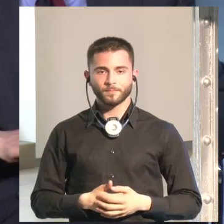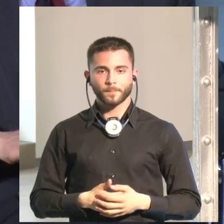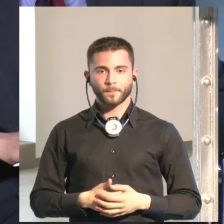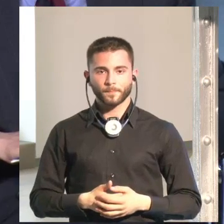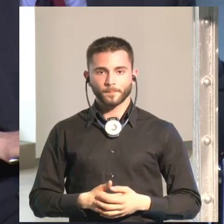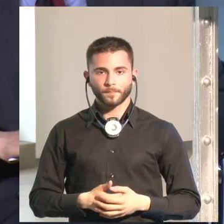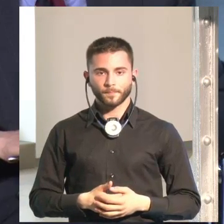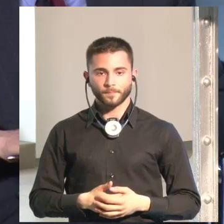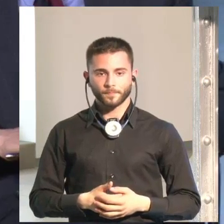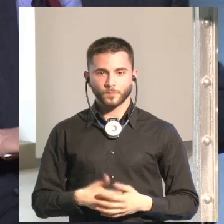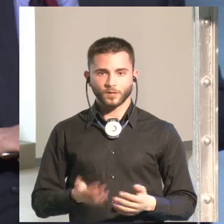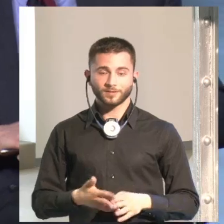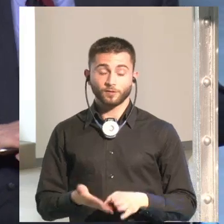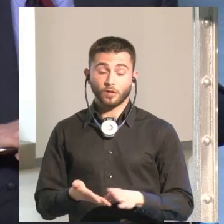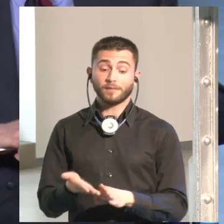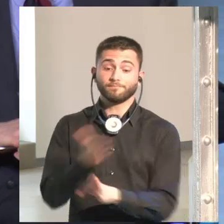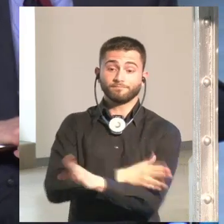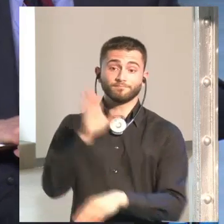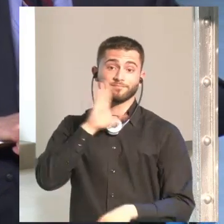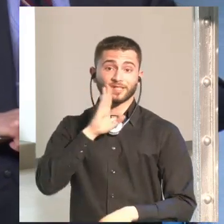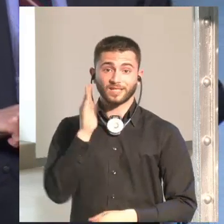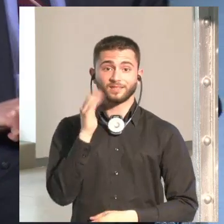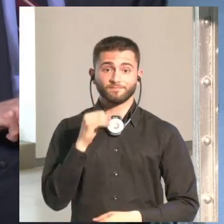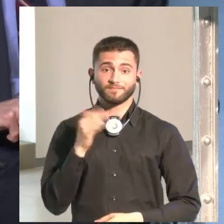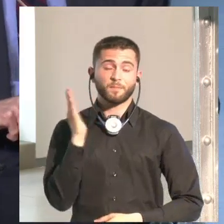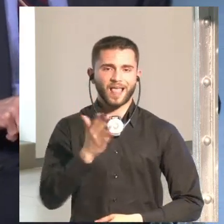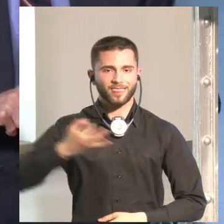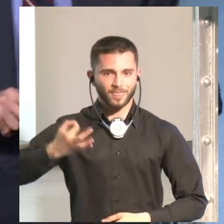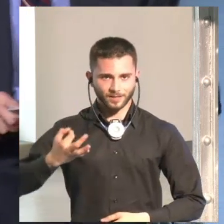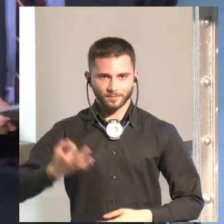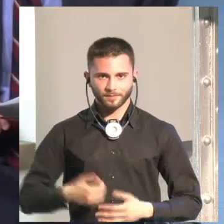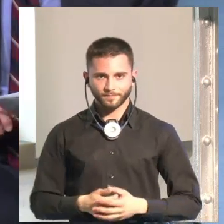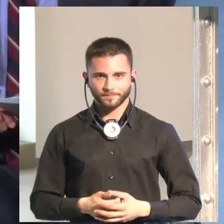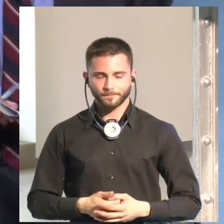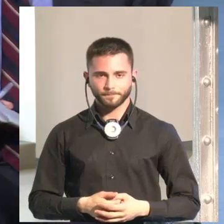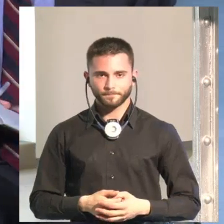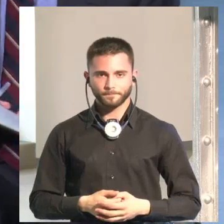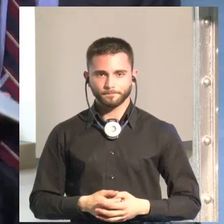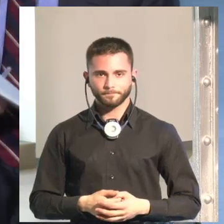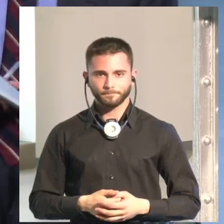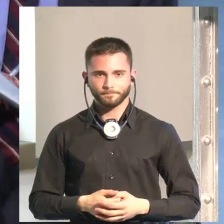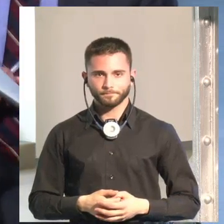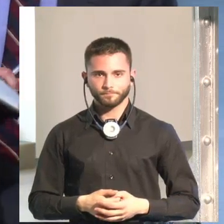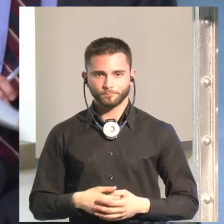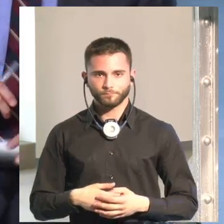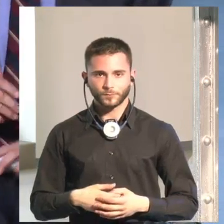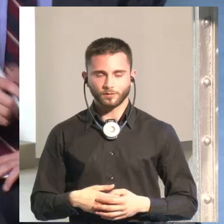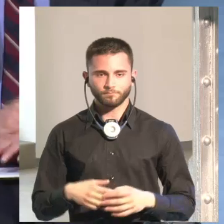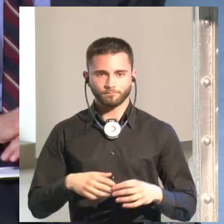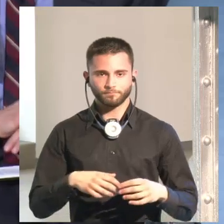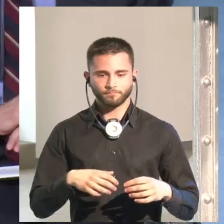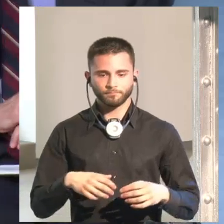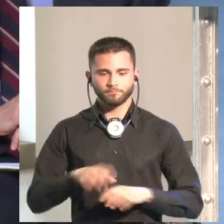más uso de ese músculo del que hablábamos. Bueno, para ser mucho más específicos y sin entrar en acrónimos, ¿cuál sería